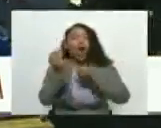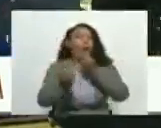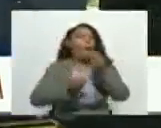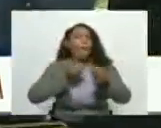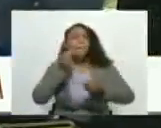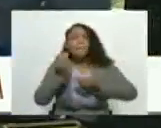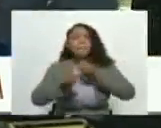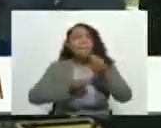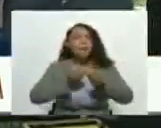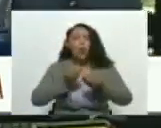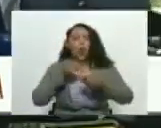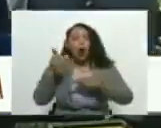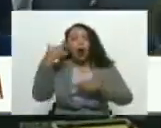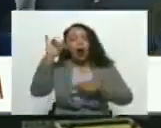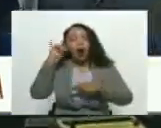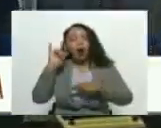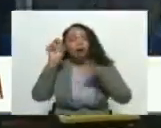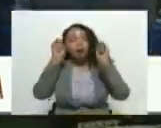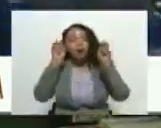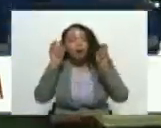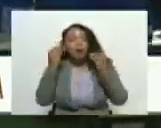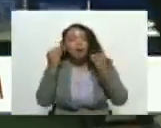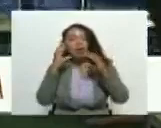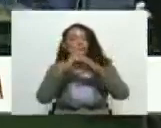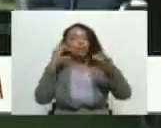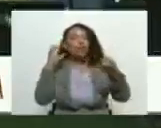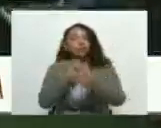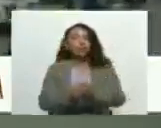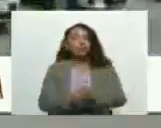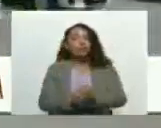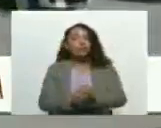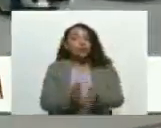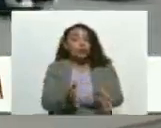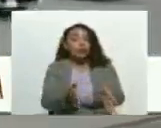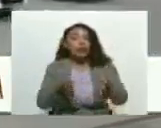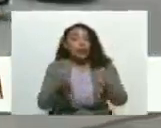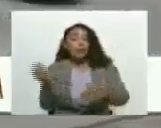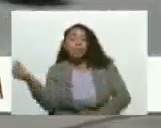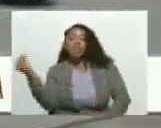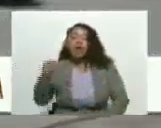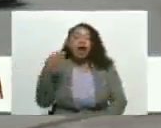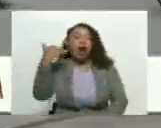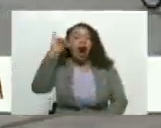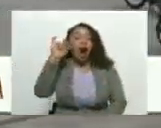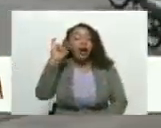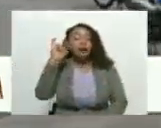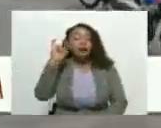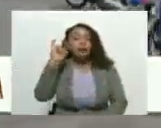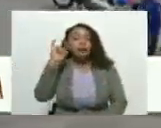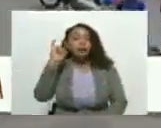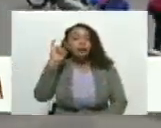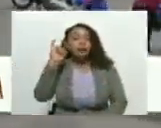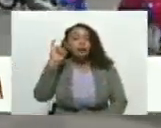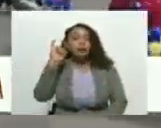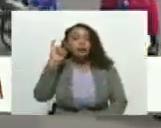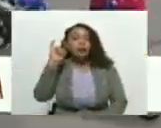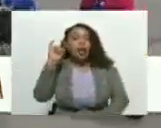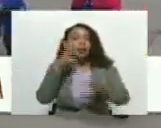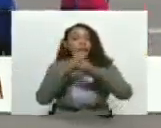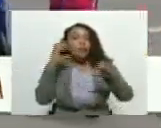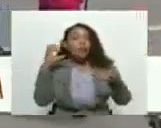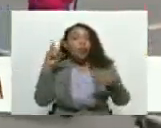especifican allí las condiciones para el transportista? La ganancia máxima que tiene Fontur, que es la que administra la tienda del transportista, es